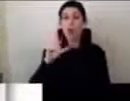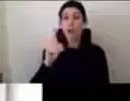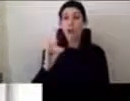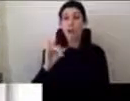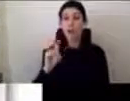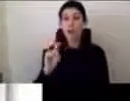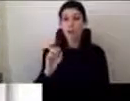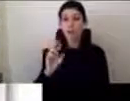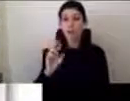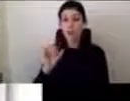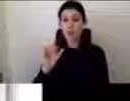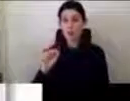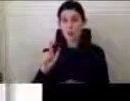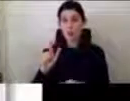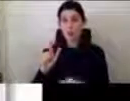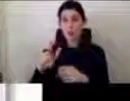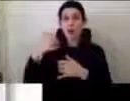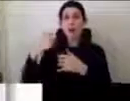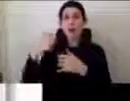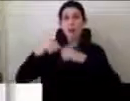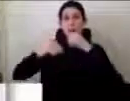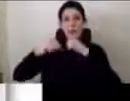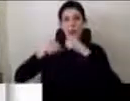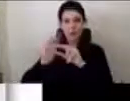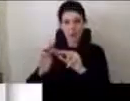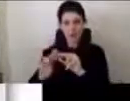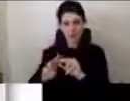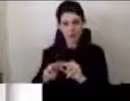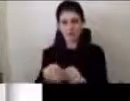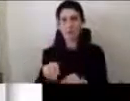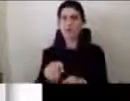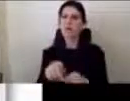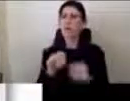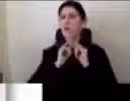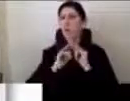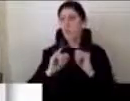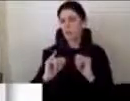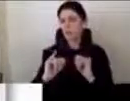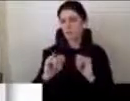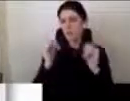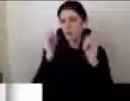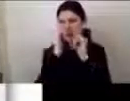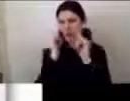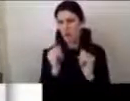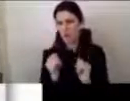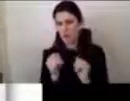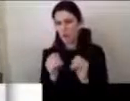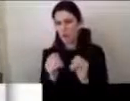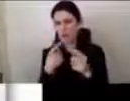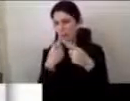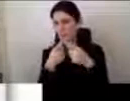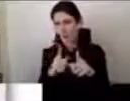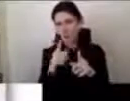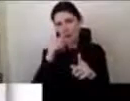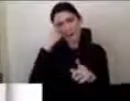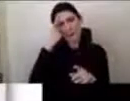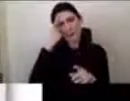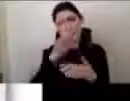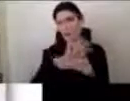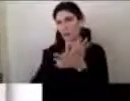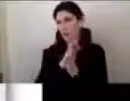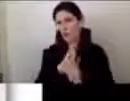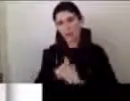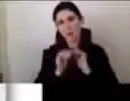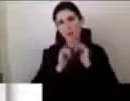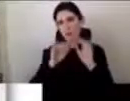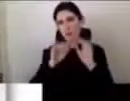Esta información puede presentarse con una gráfica diferente en cada caja, pero todos incluyen estos datos que yo les acabo de presentar y